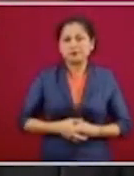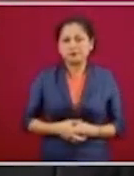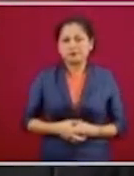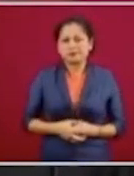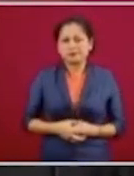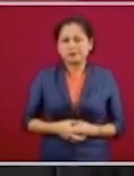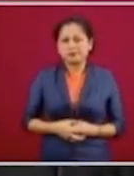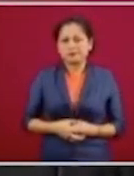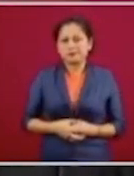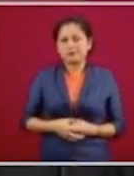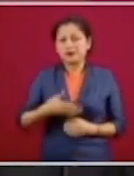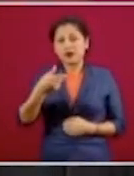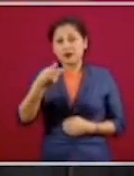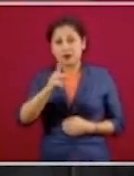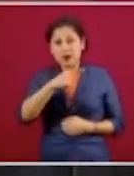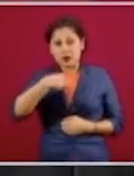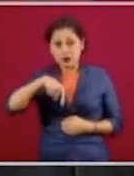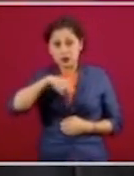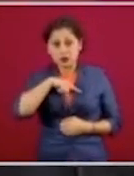prohibiciones,